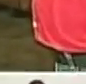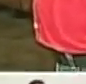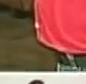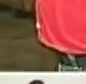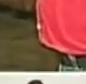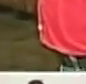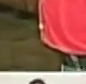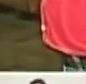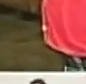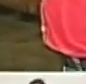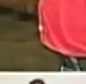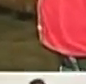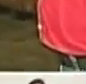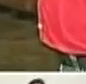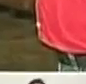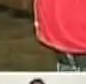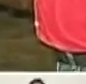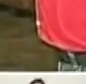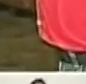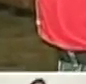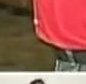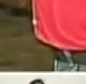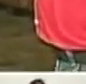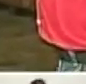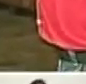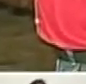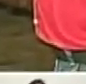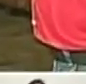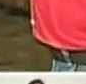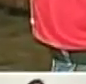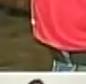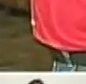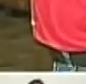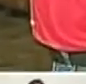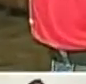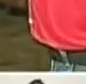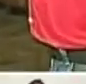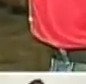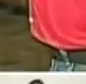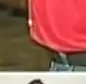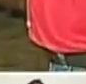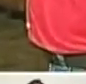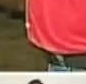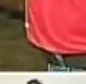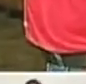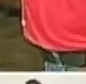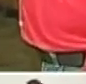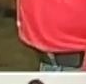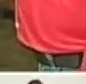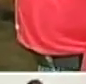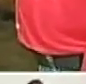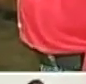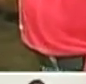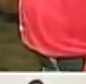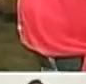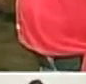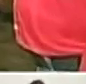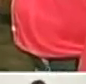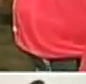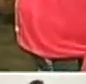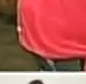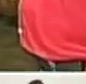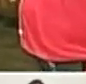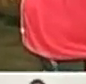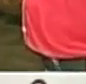nuestro sistema metro, en este caso el sistema metro de Caracas. Y yo quiero que el ingeniero Carlos Alberto Apsi